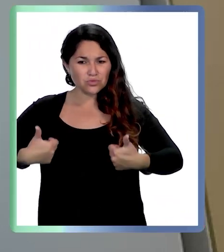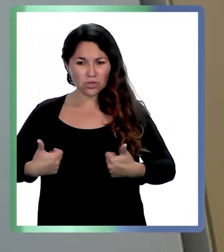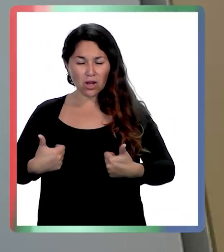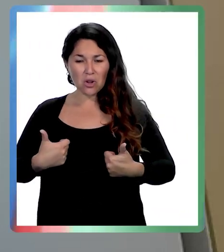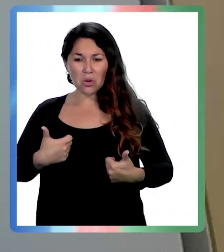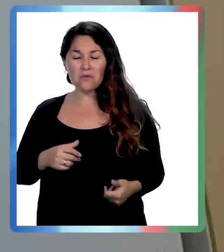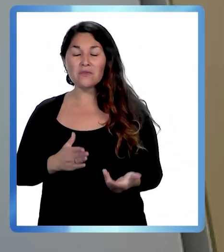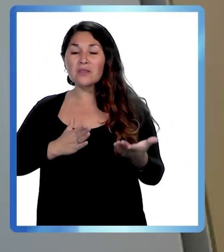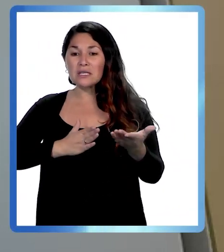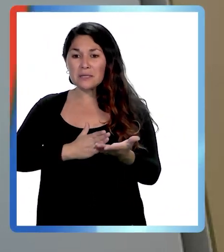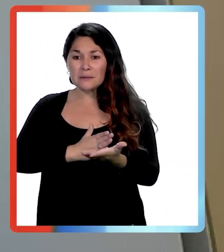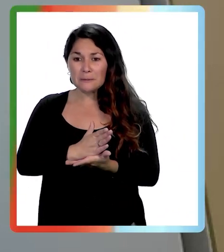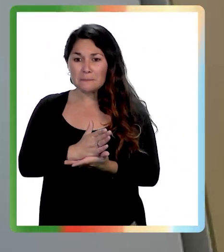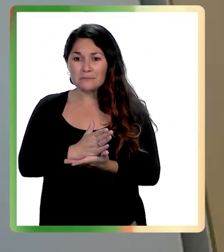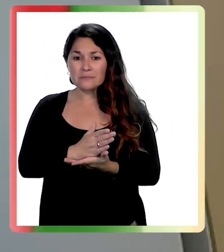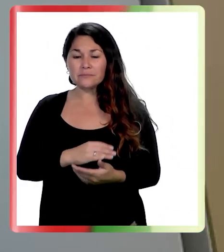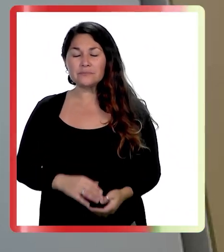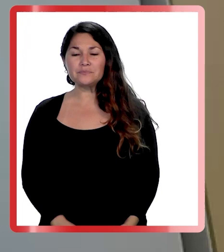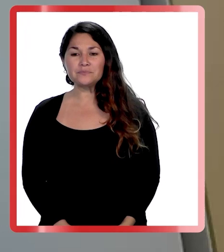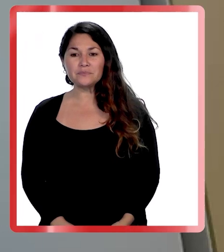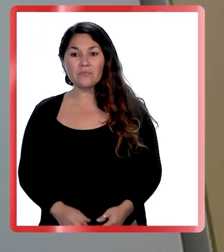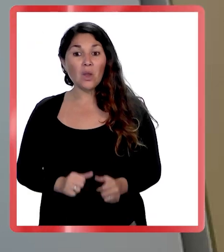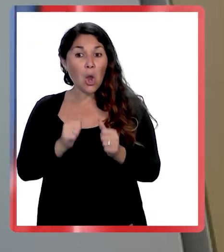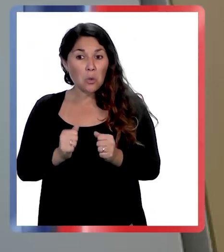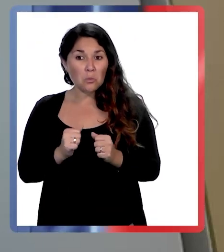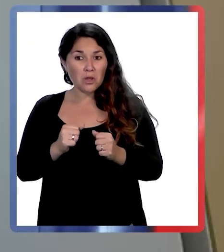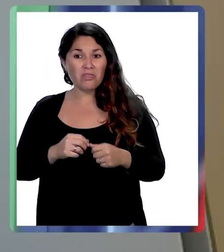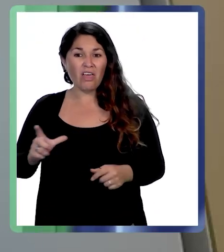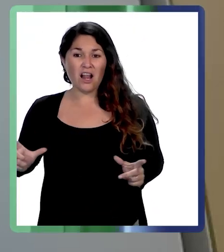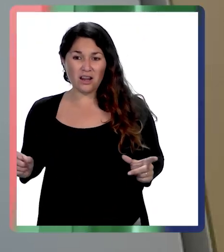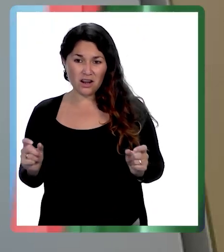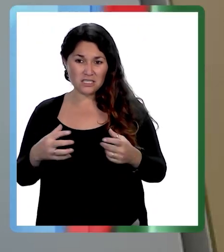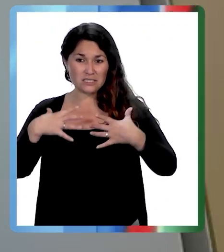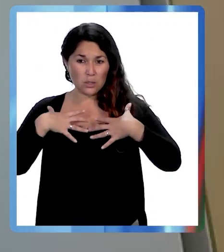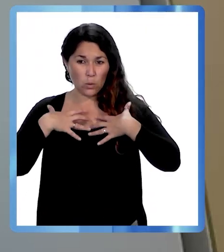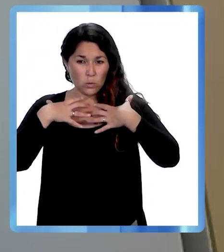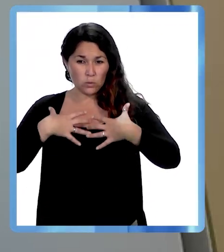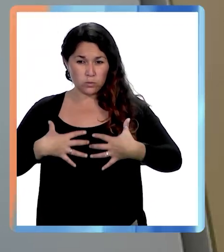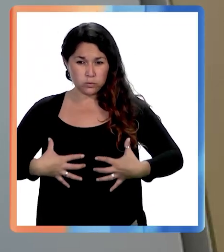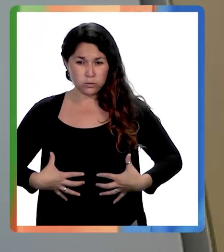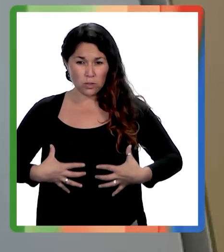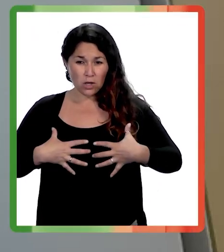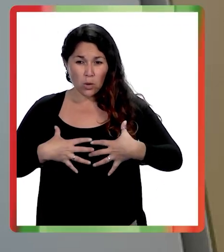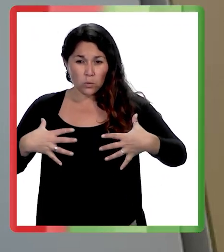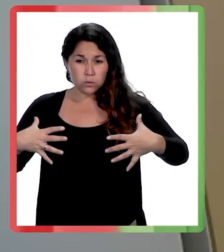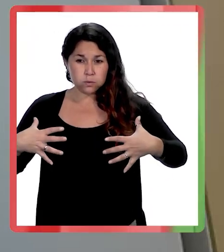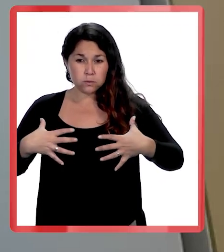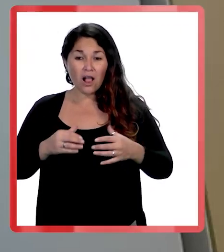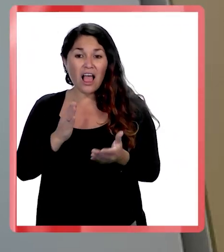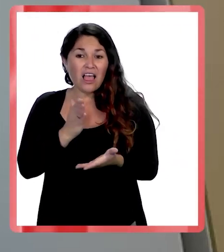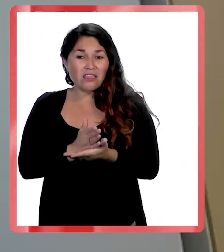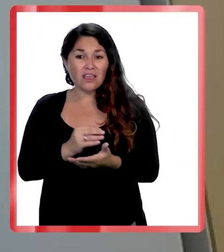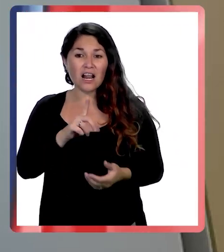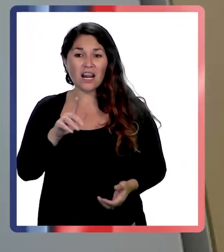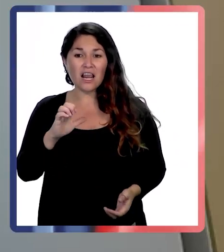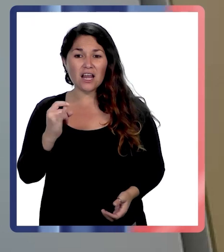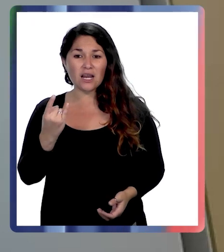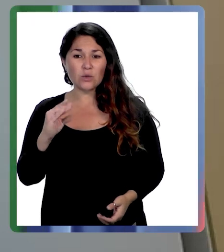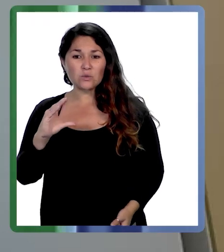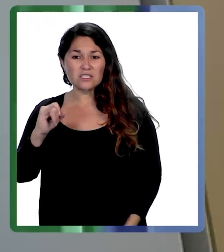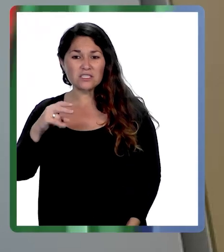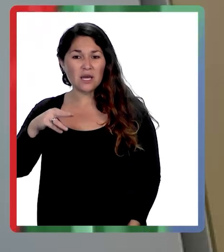tabaco, y el tabaco no solamente puede producir cáncer de pulmón, sino que también hasta leucemia, en el fondo está descrito como factor de riesgo. Y el